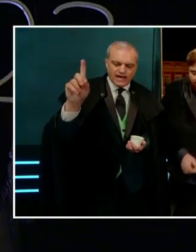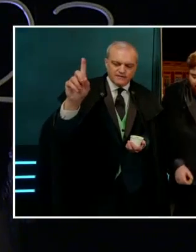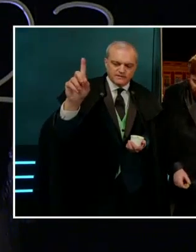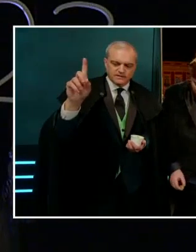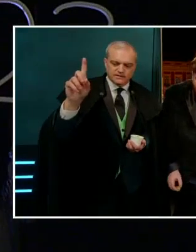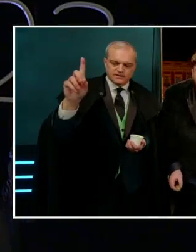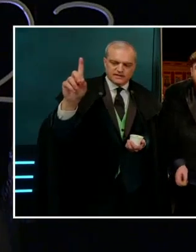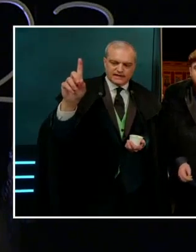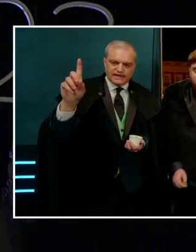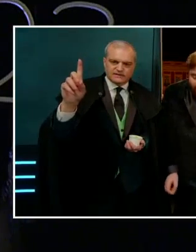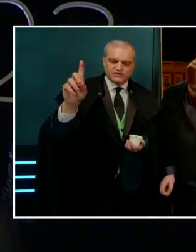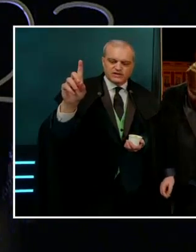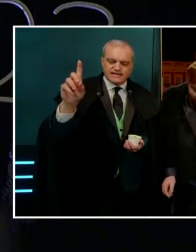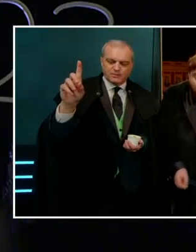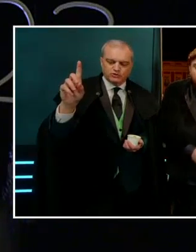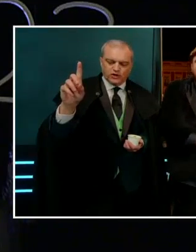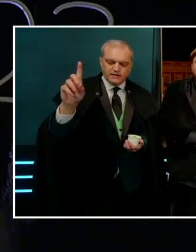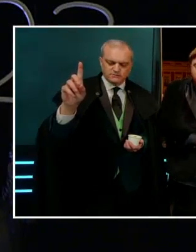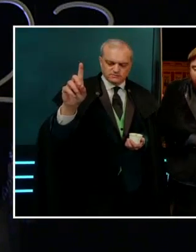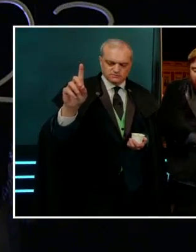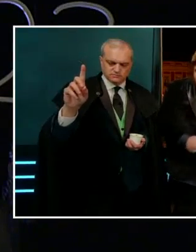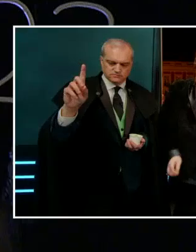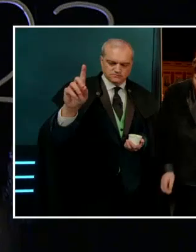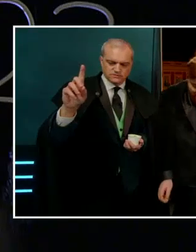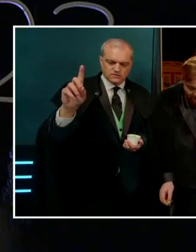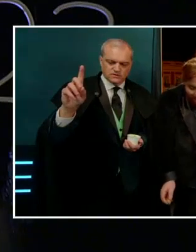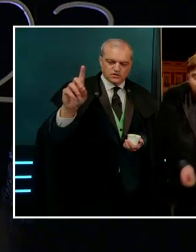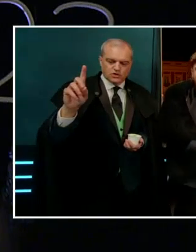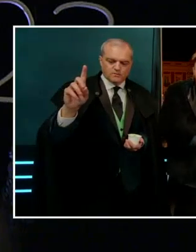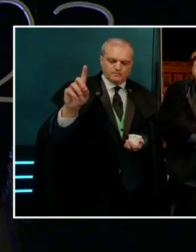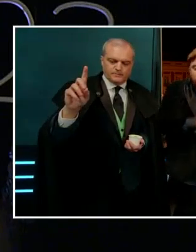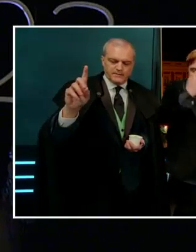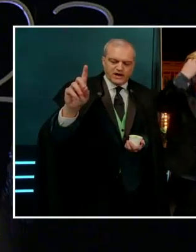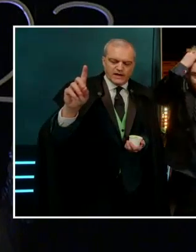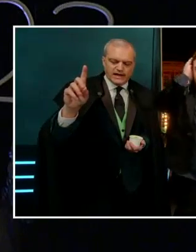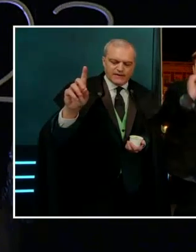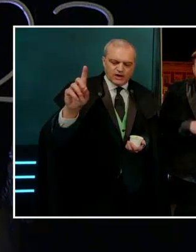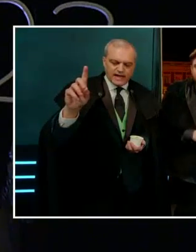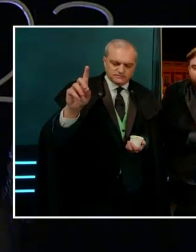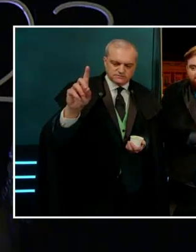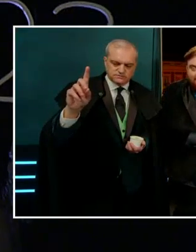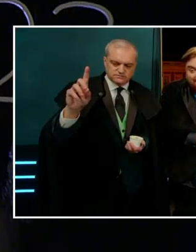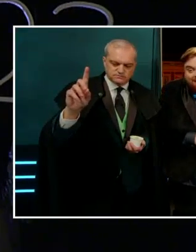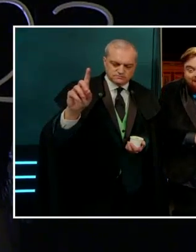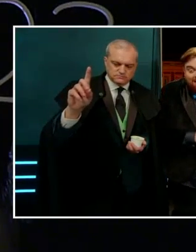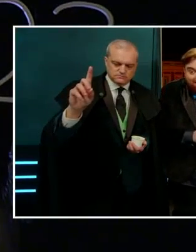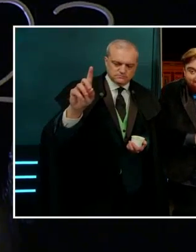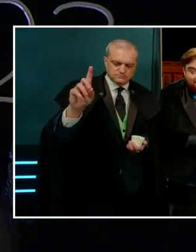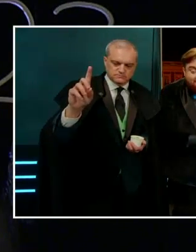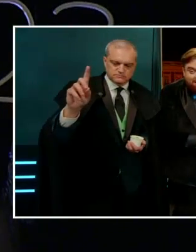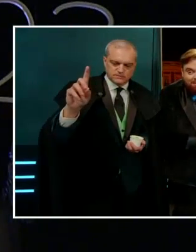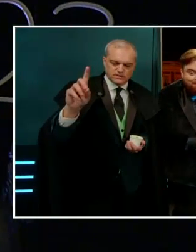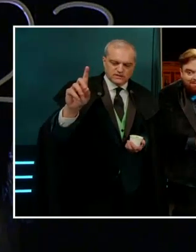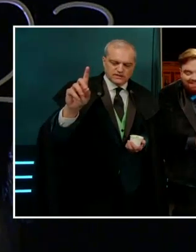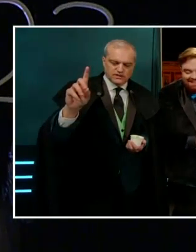la bola. El carillón, ahora vamos a verlo bajar. Atención, está a punto, ¿eh? Pie derecho. Primero, baja la bola. Para entrar con